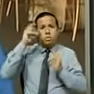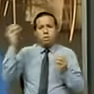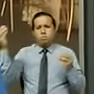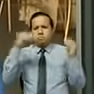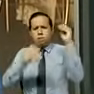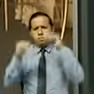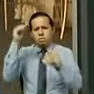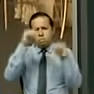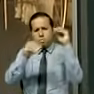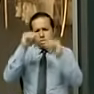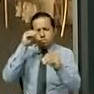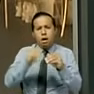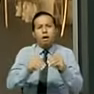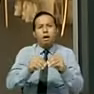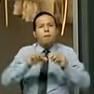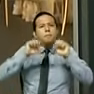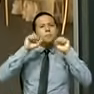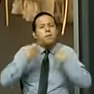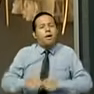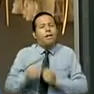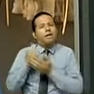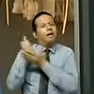y de todos y cada uno de los ecuatorianos